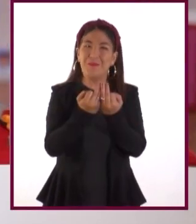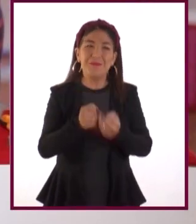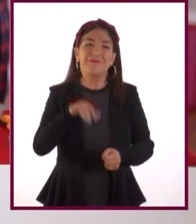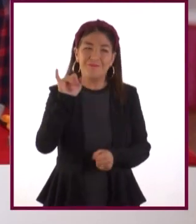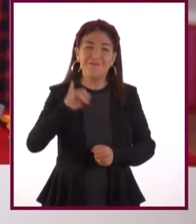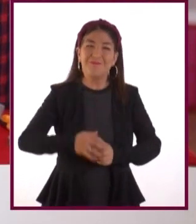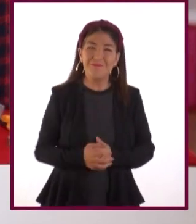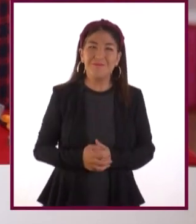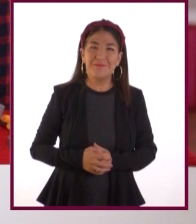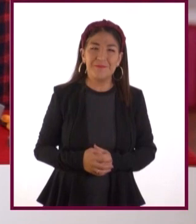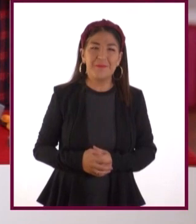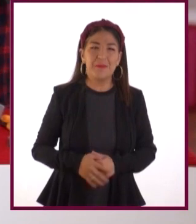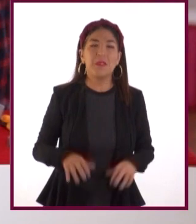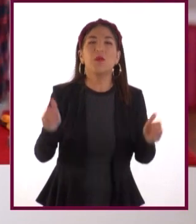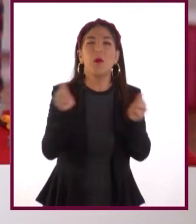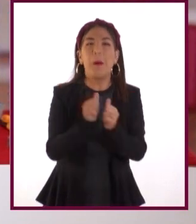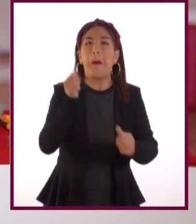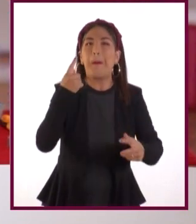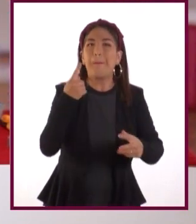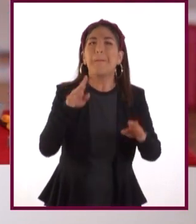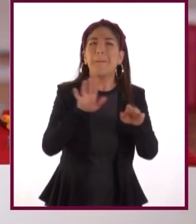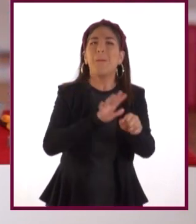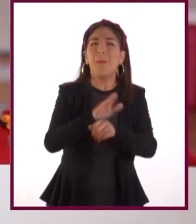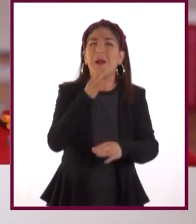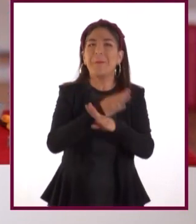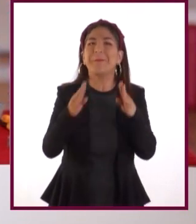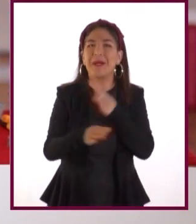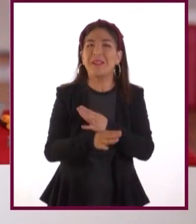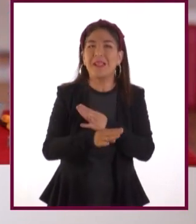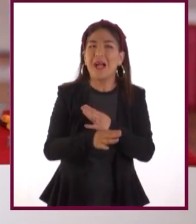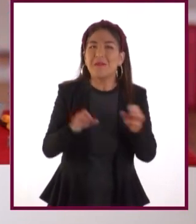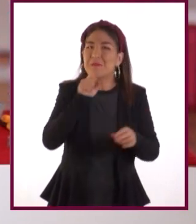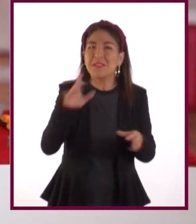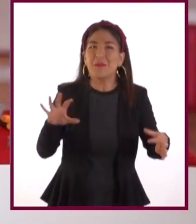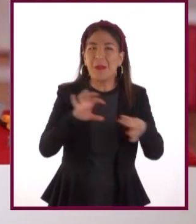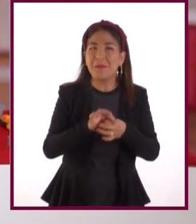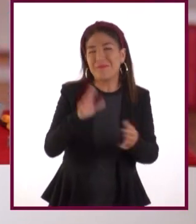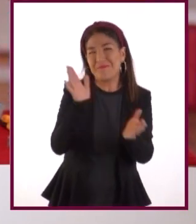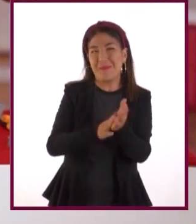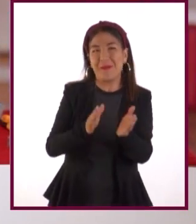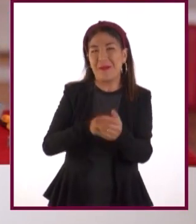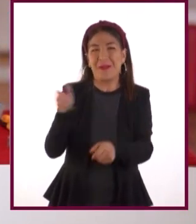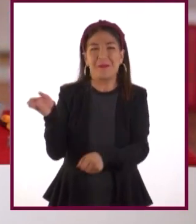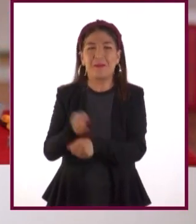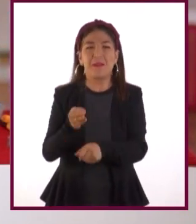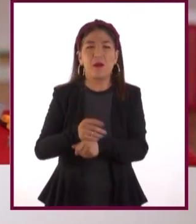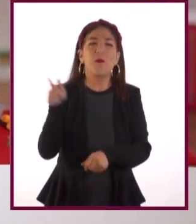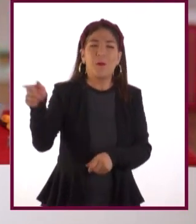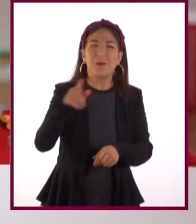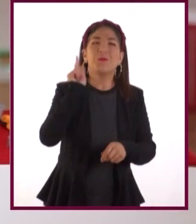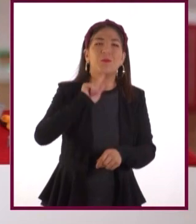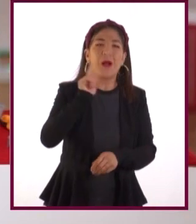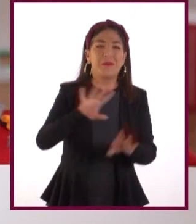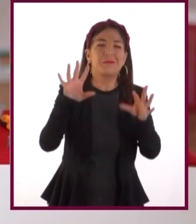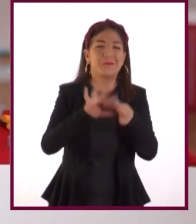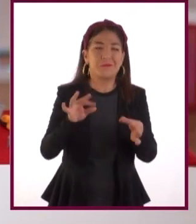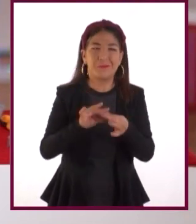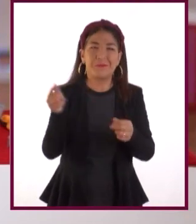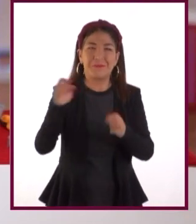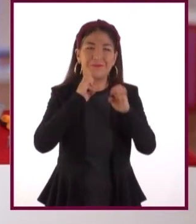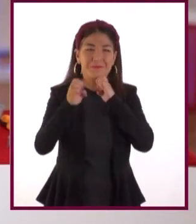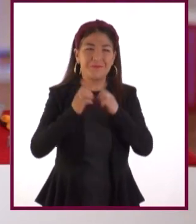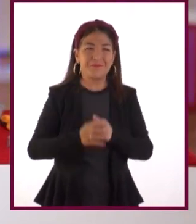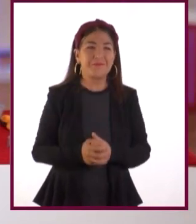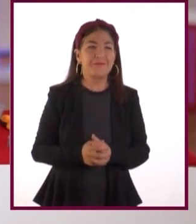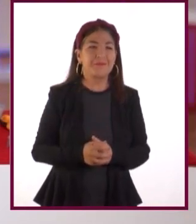distinta a lo que usamos nosotros, ¿no? Aunque sí hay un material en común, el papel. Vamos a ver la siguiente cápsula explicativa,